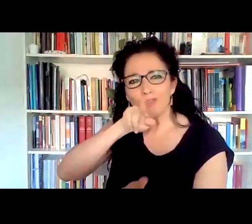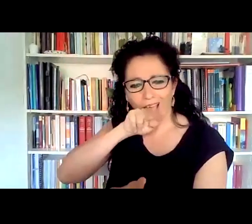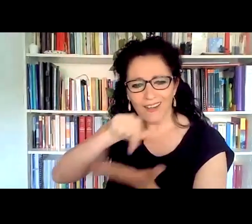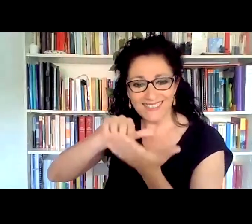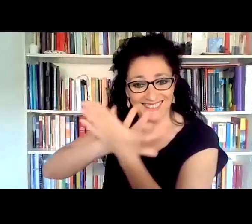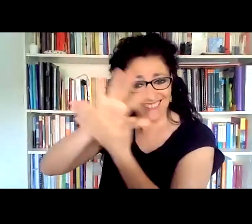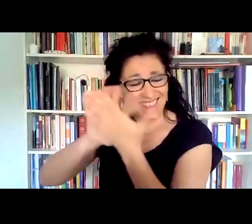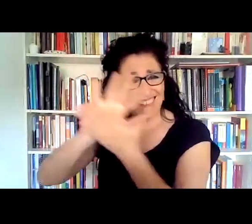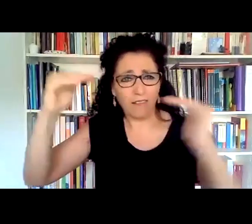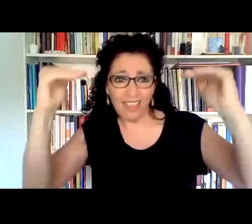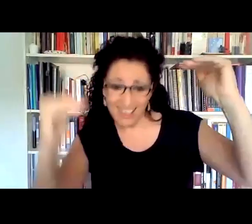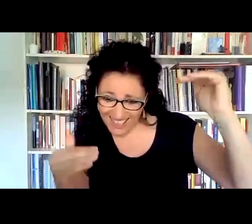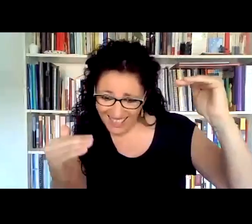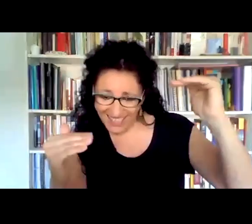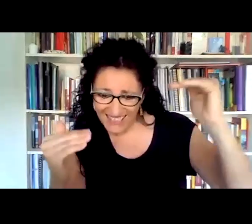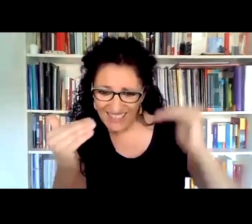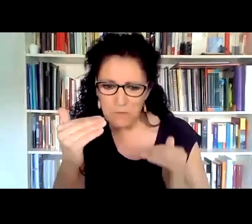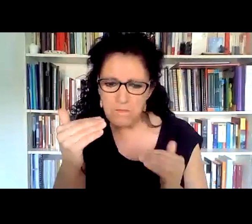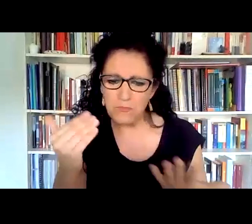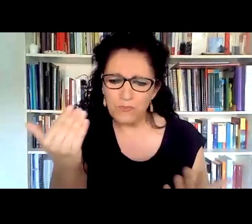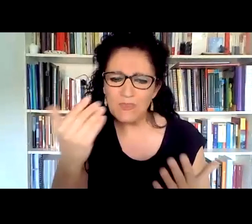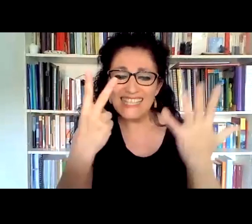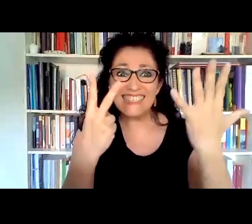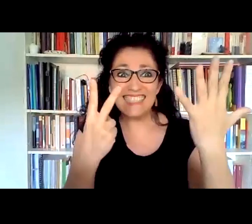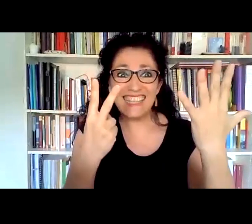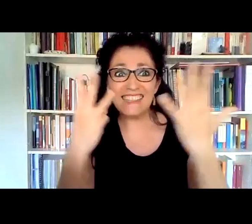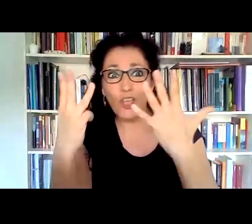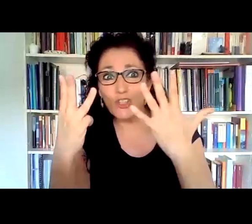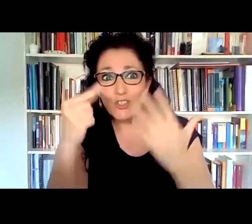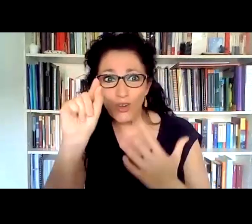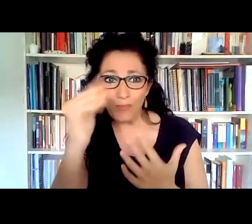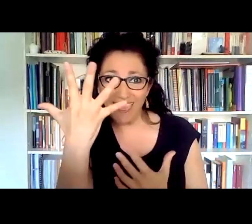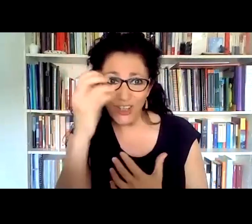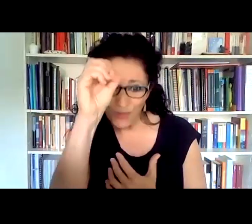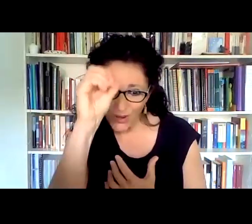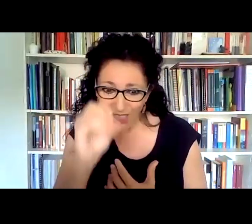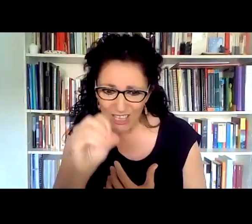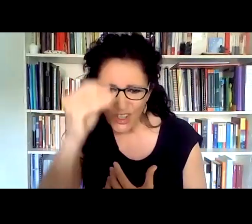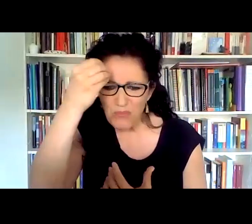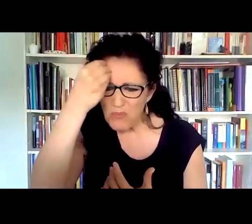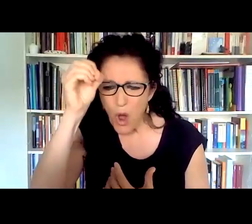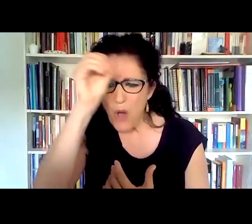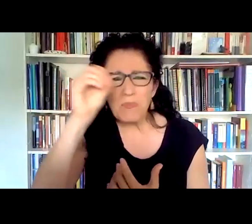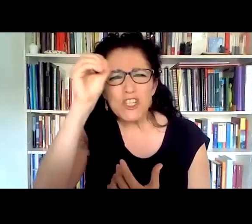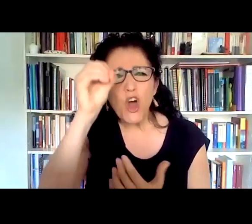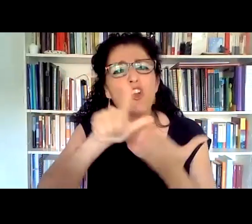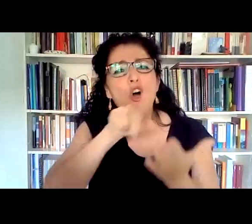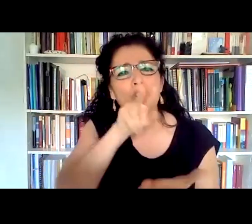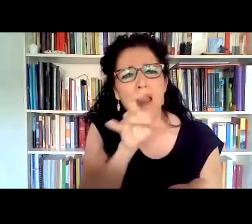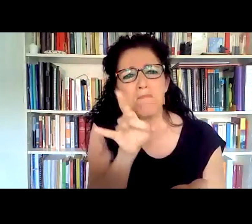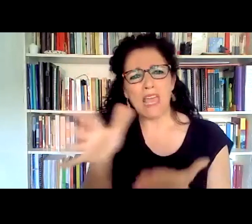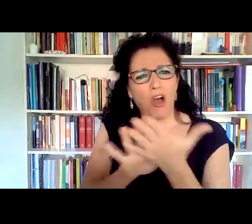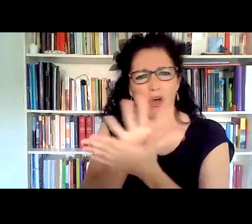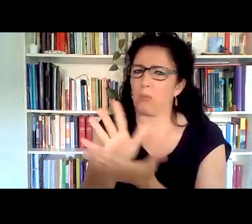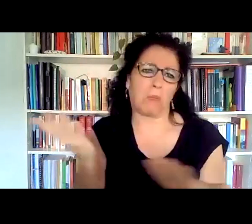Ante la pregunta de si la lengua de signos se encuentra o no en el mismo estatus en comparación con la lengua oral,